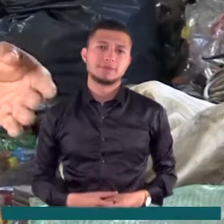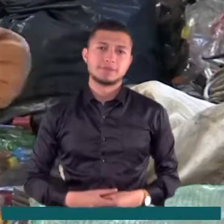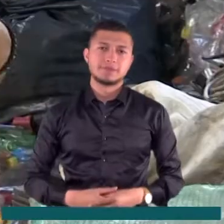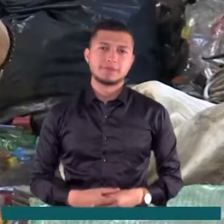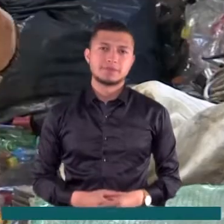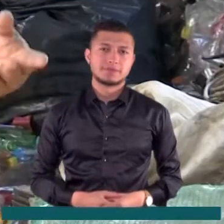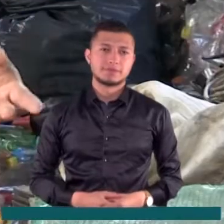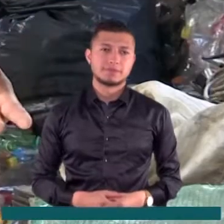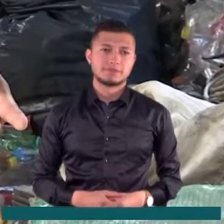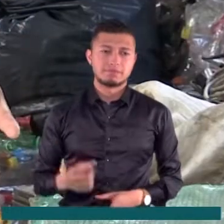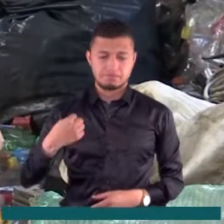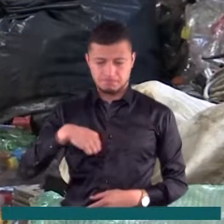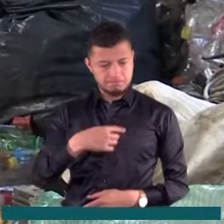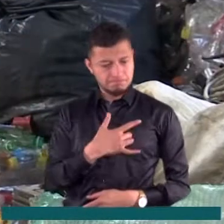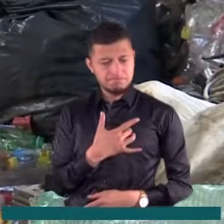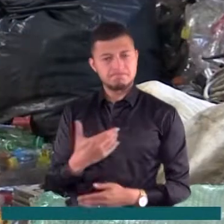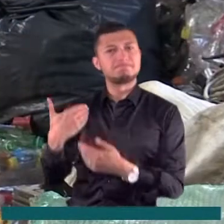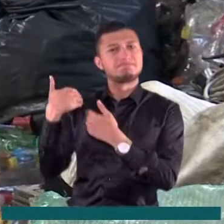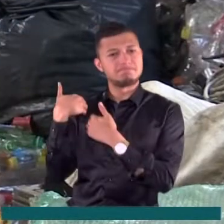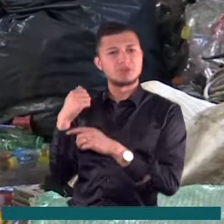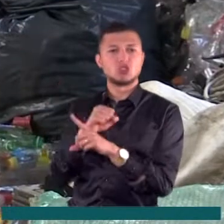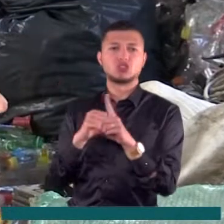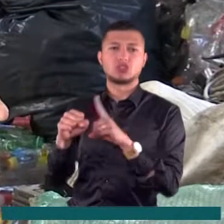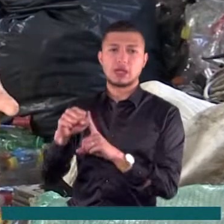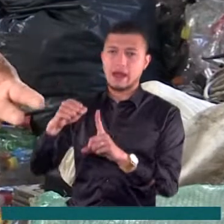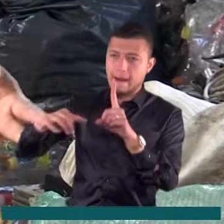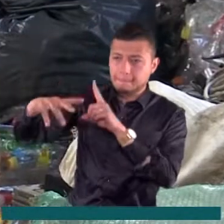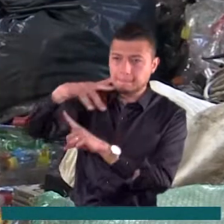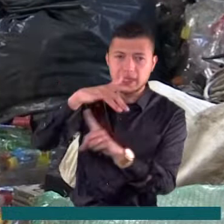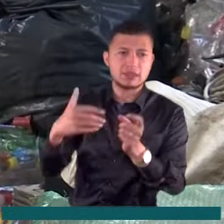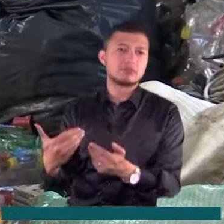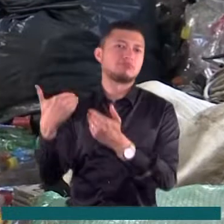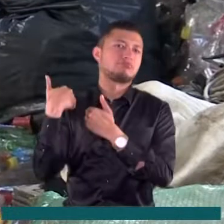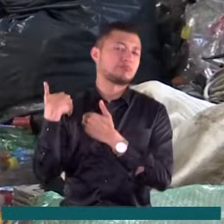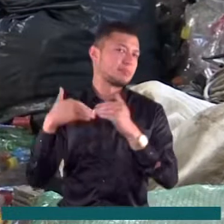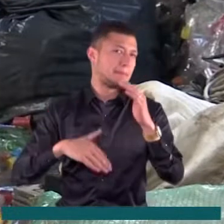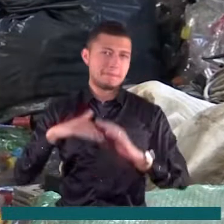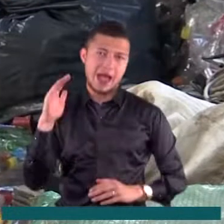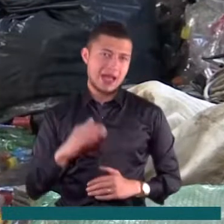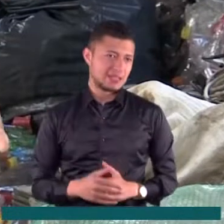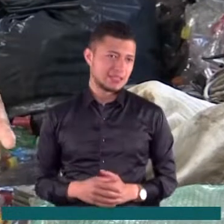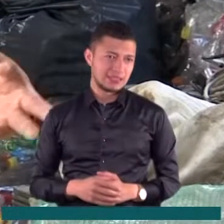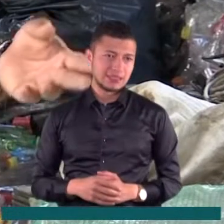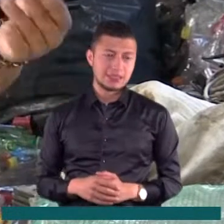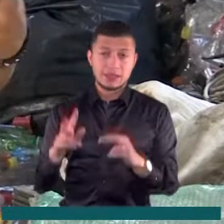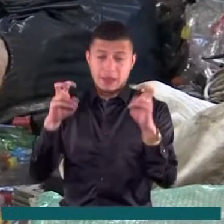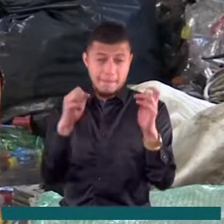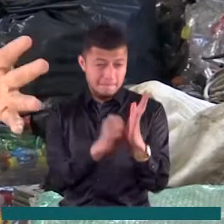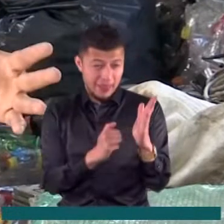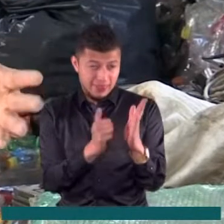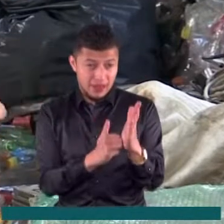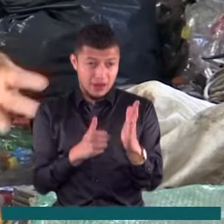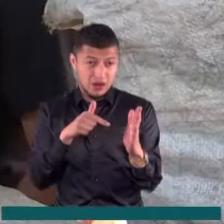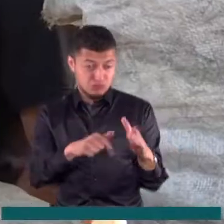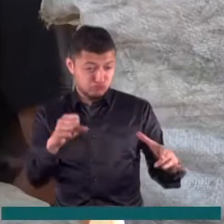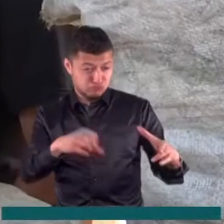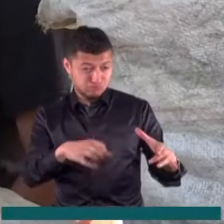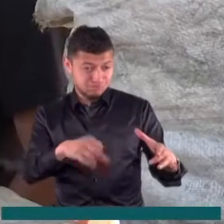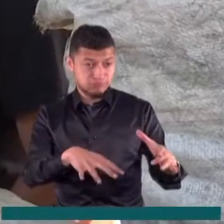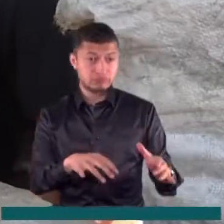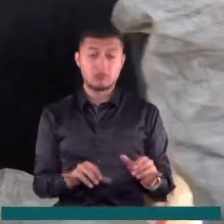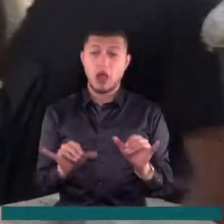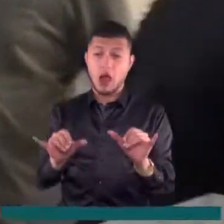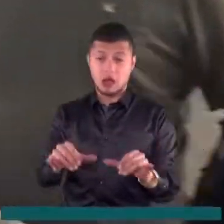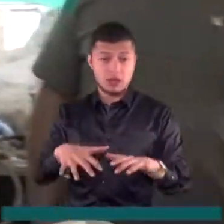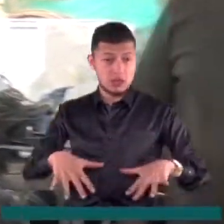se lo hago más por responsabilidad social y responsabilidad con el medio ambiente sí de sacar ese tipo de material para pues